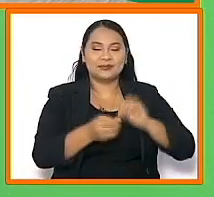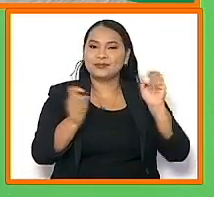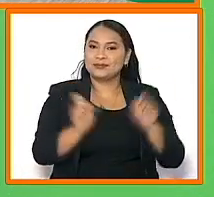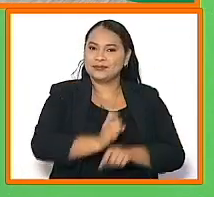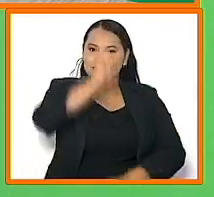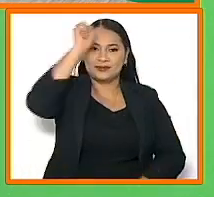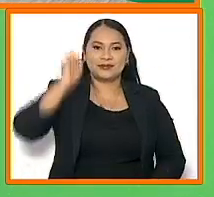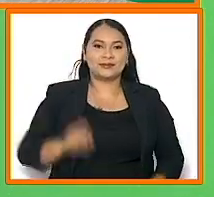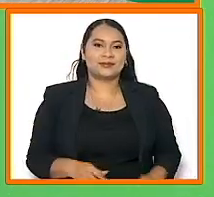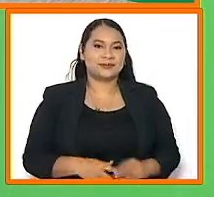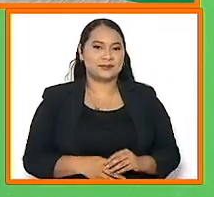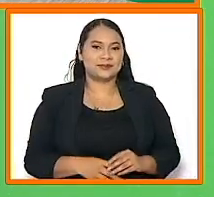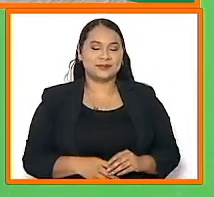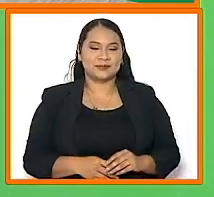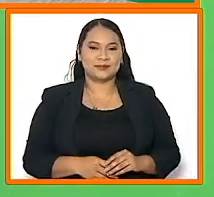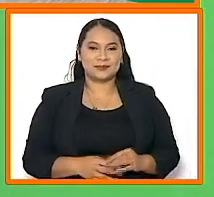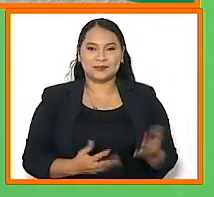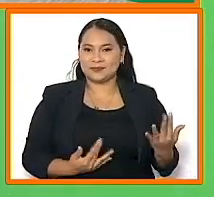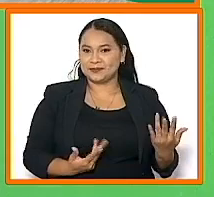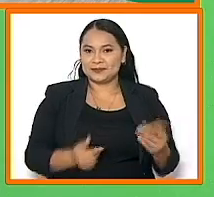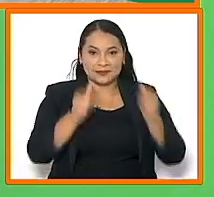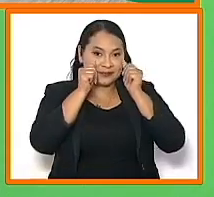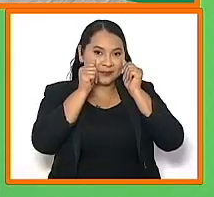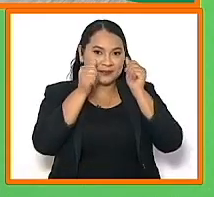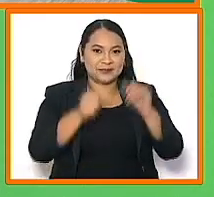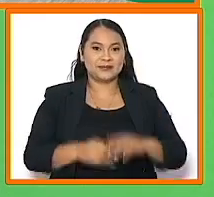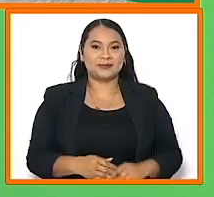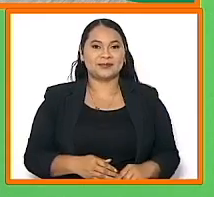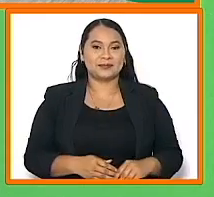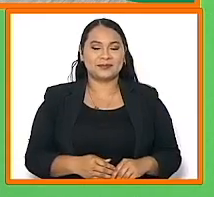Y este es, atentos,